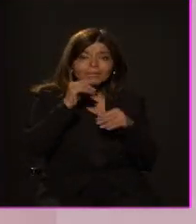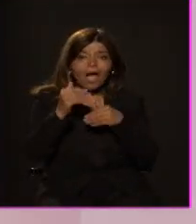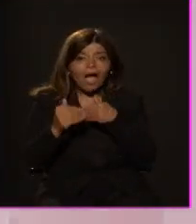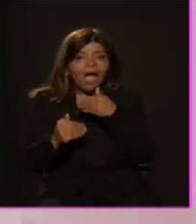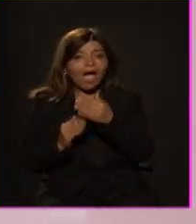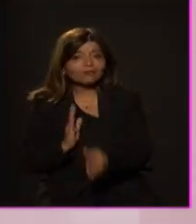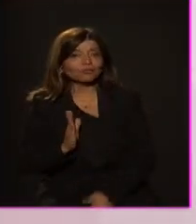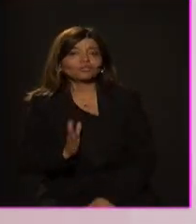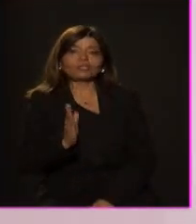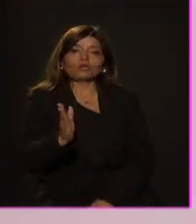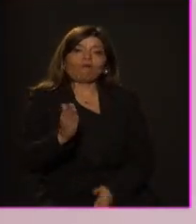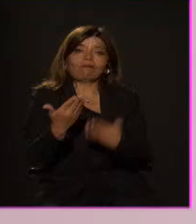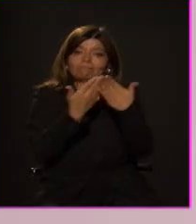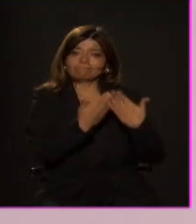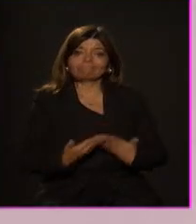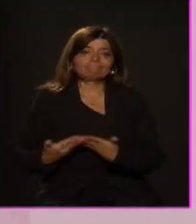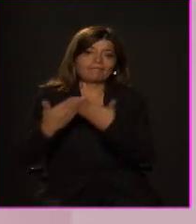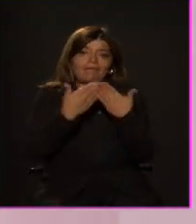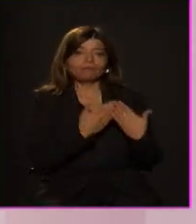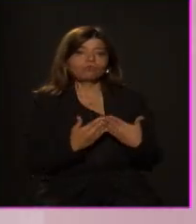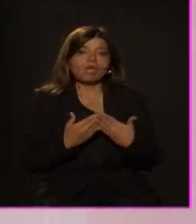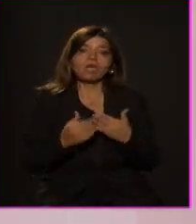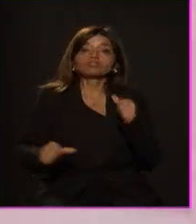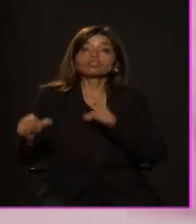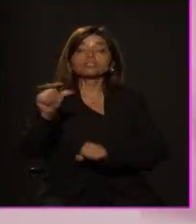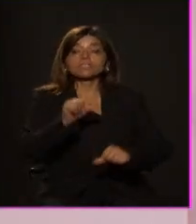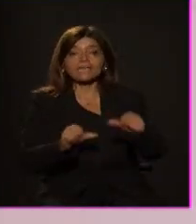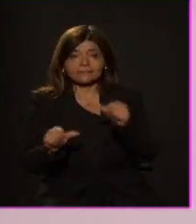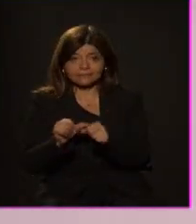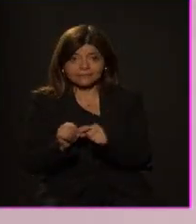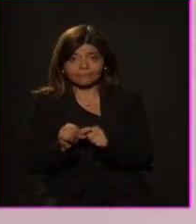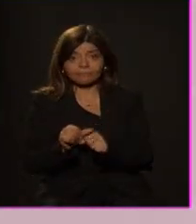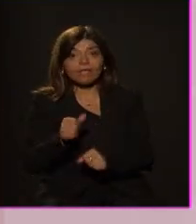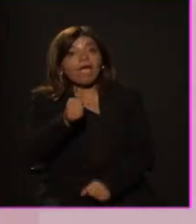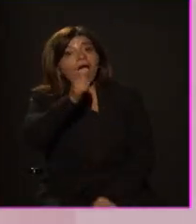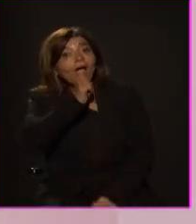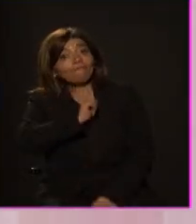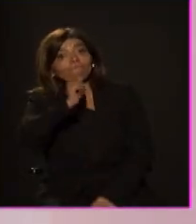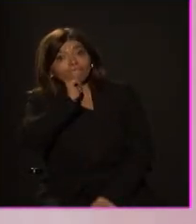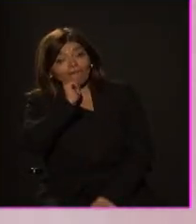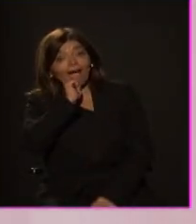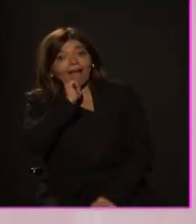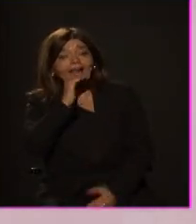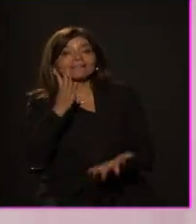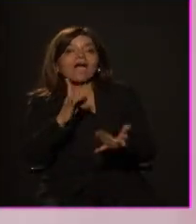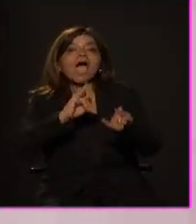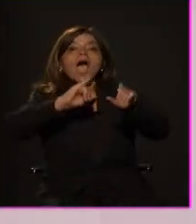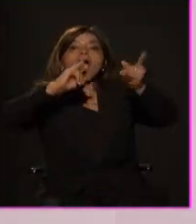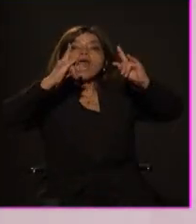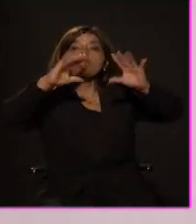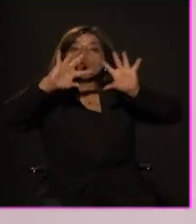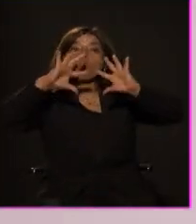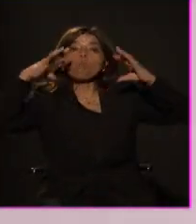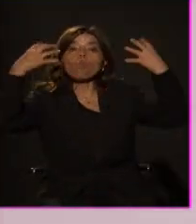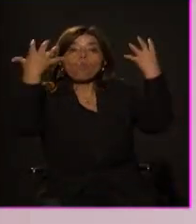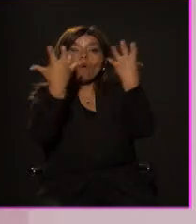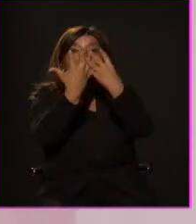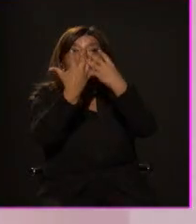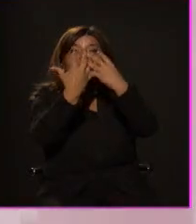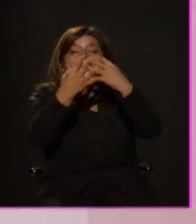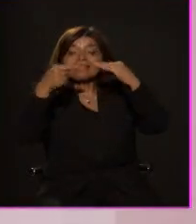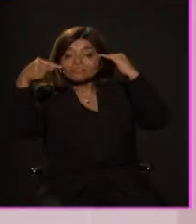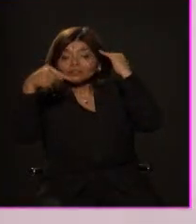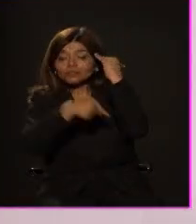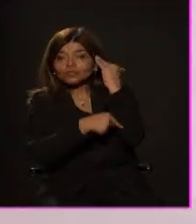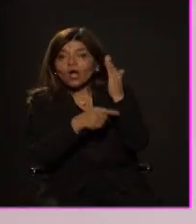particular, un área que no está bien estudiada es el universo profundo, pero en su componente temporal. ¿Cómo varía el universo